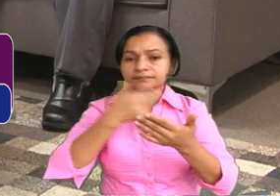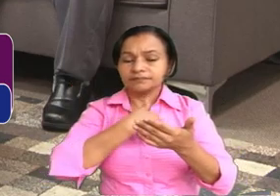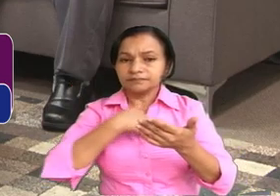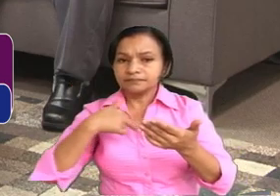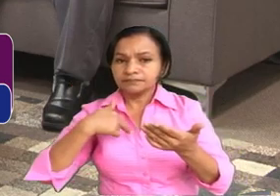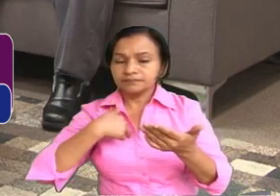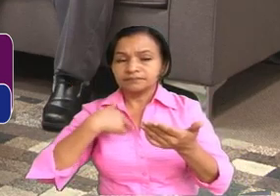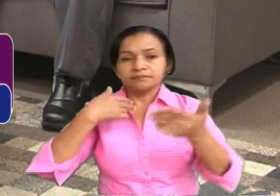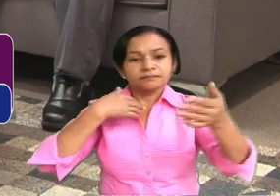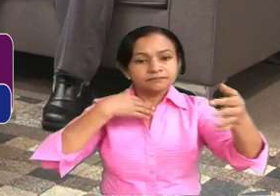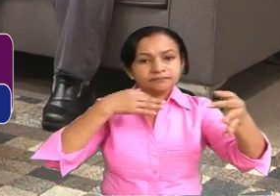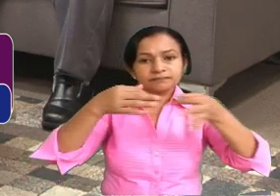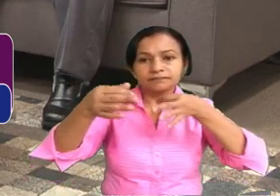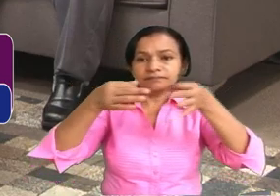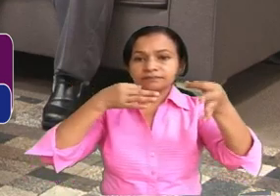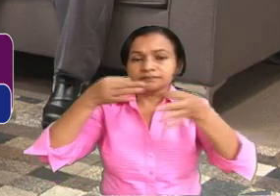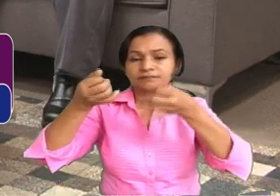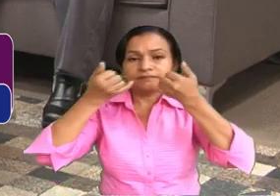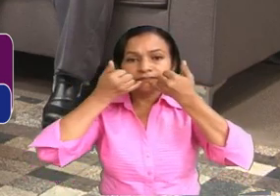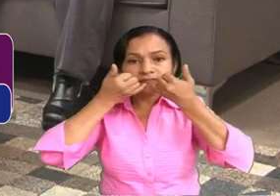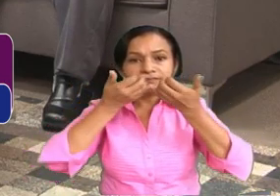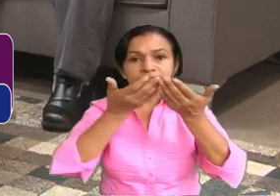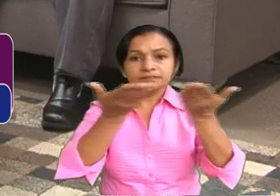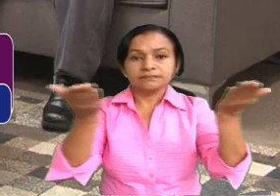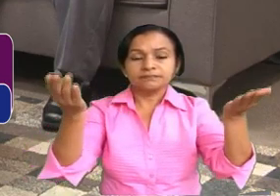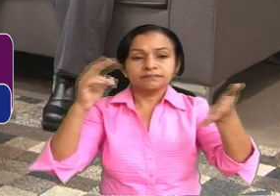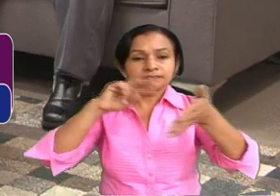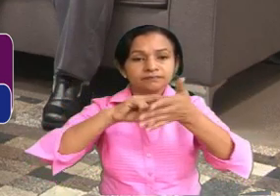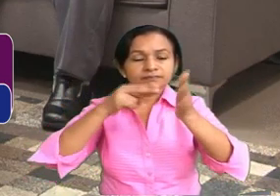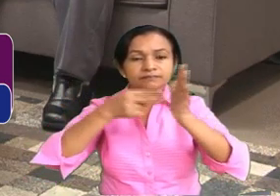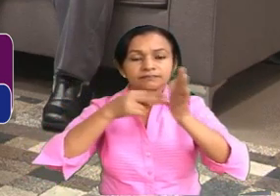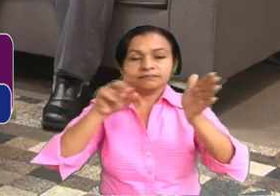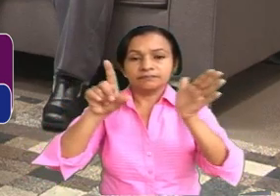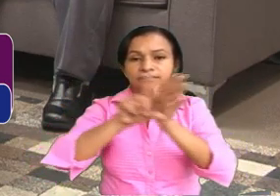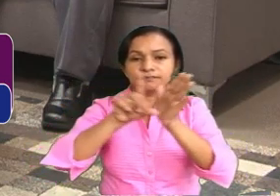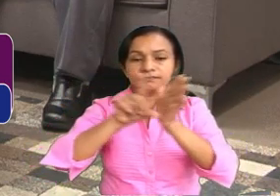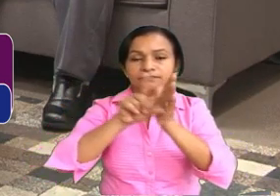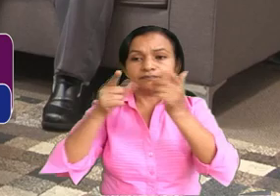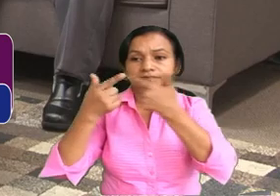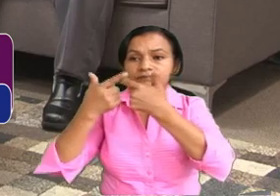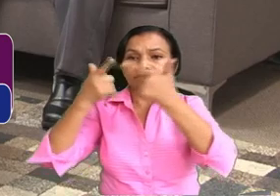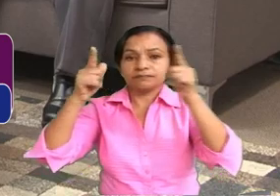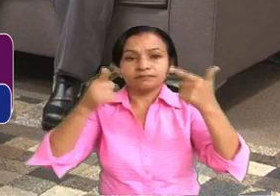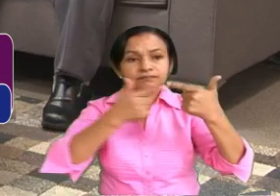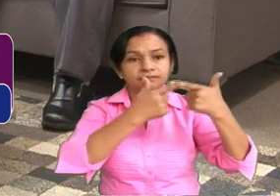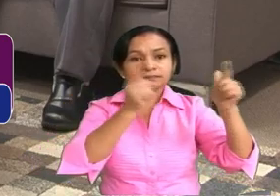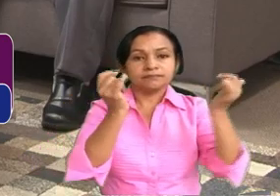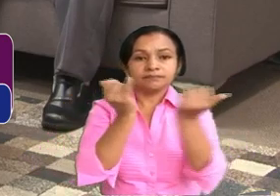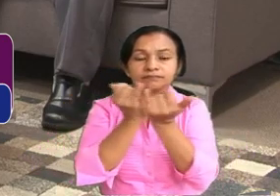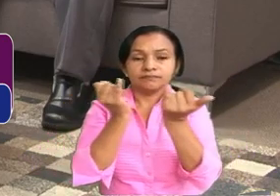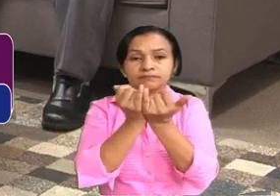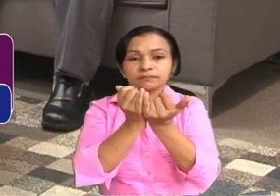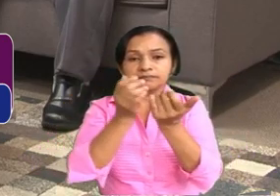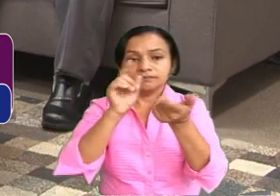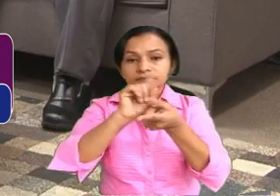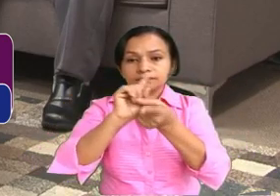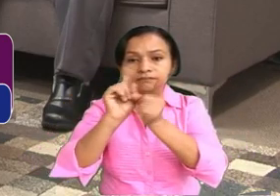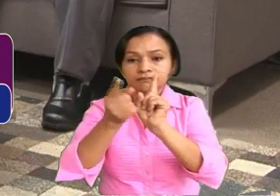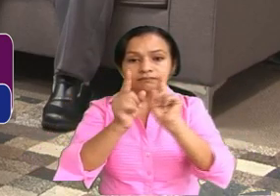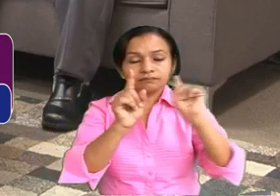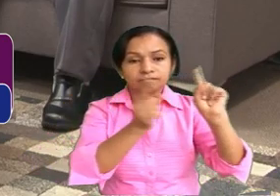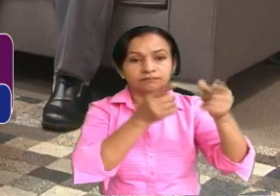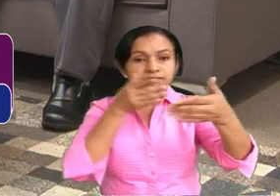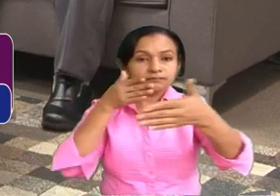aplicar, explicar y dar a conocer lo que es la ley de autonomía, y así ir borrando esas